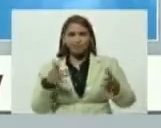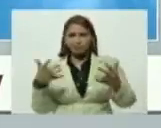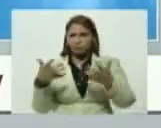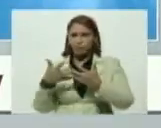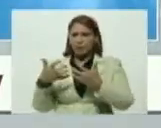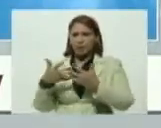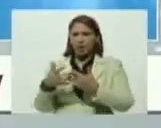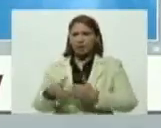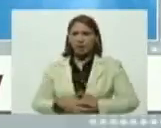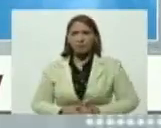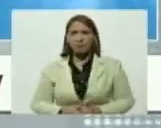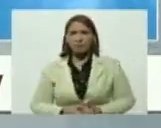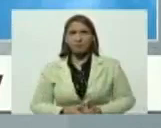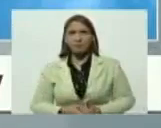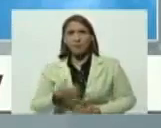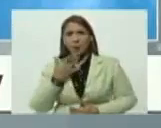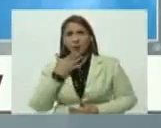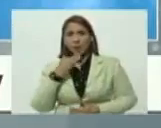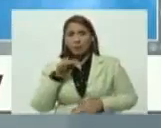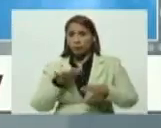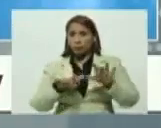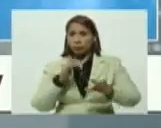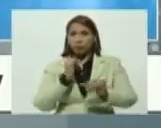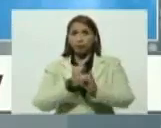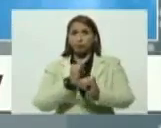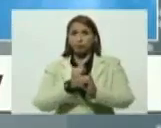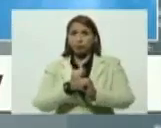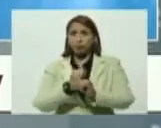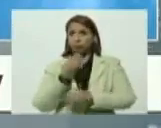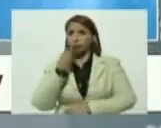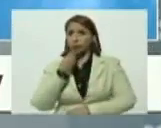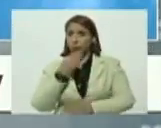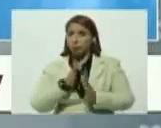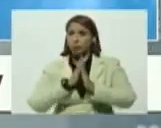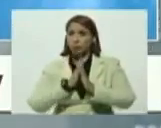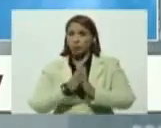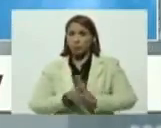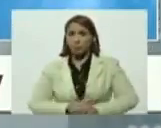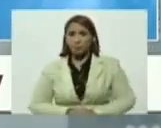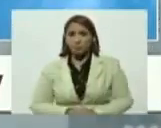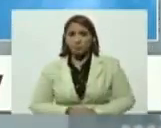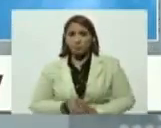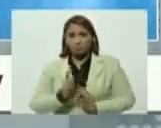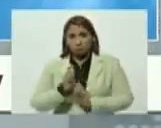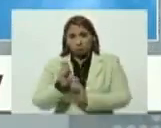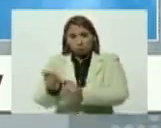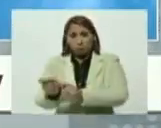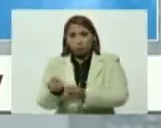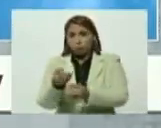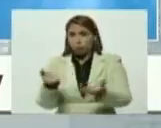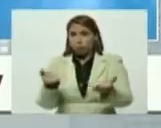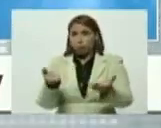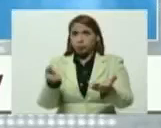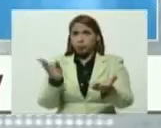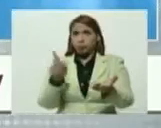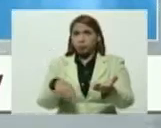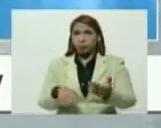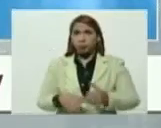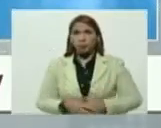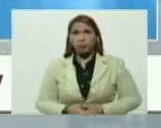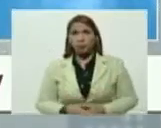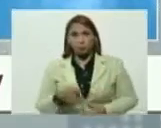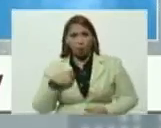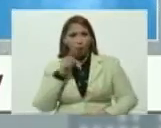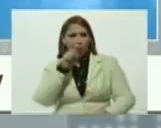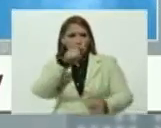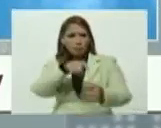batallas en las redes sociales, muchachos. Eso le corresponde a ustedes, sobre todo a ustedes. Yo me